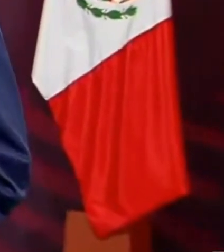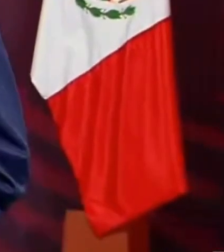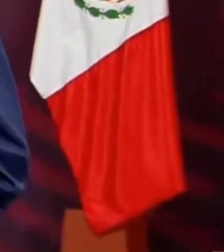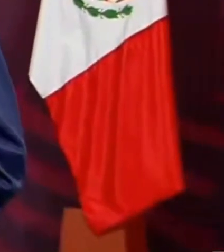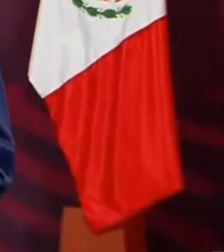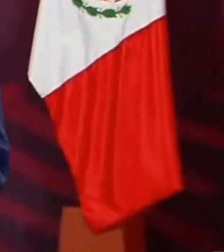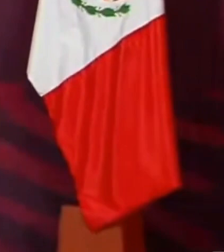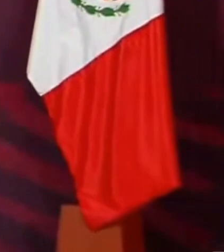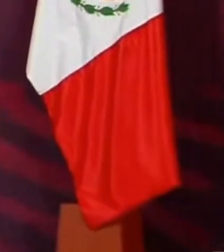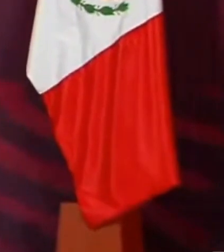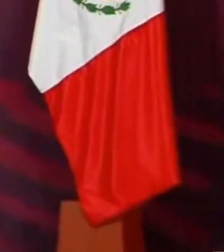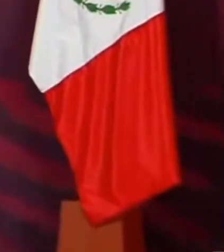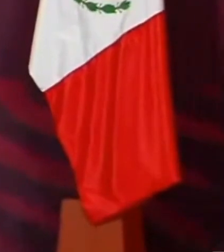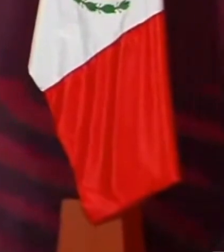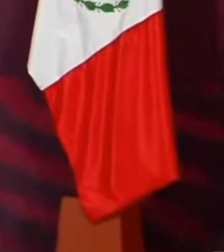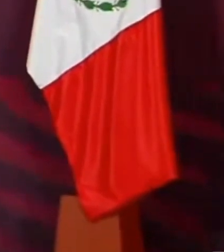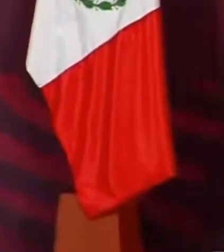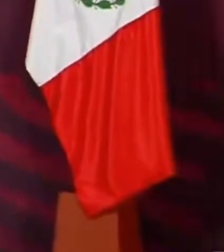con la